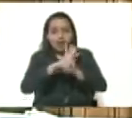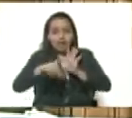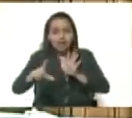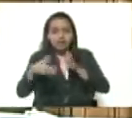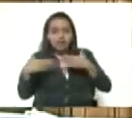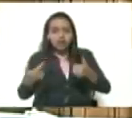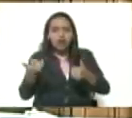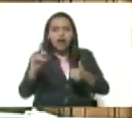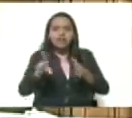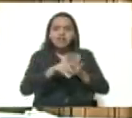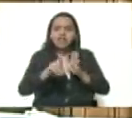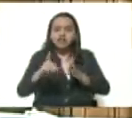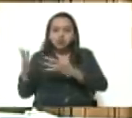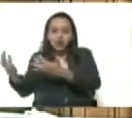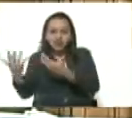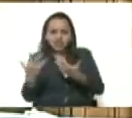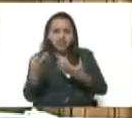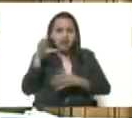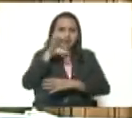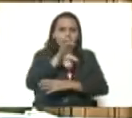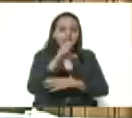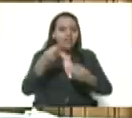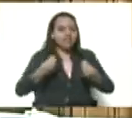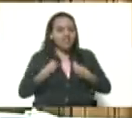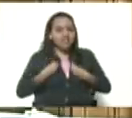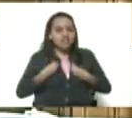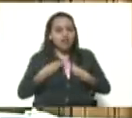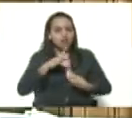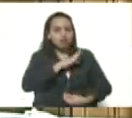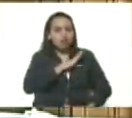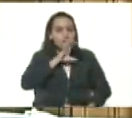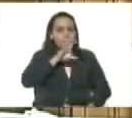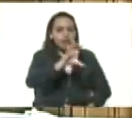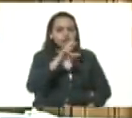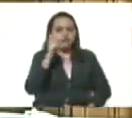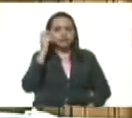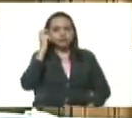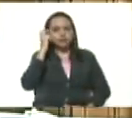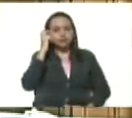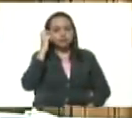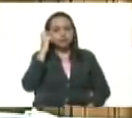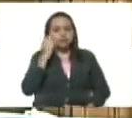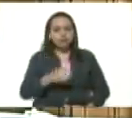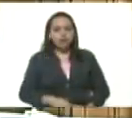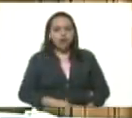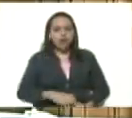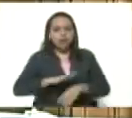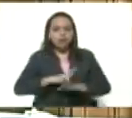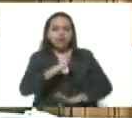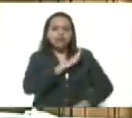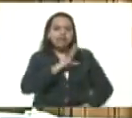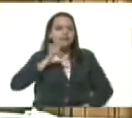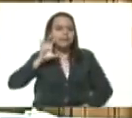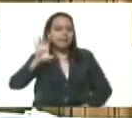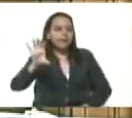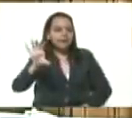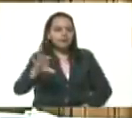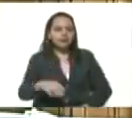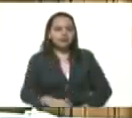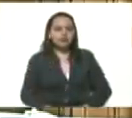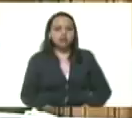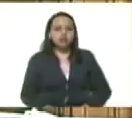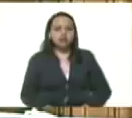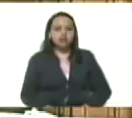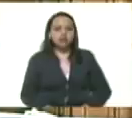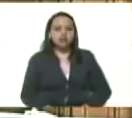tienen derecho a venir a su patria, a vivir en su patria, porque tienen patria. Vienen